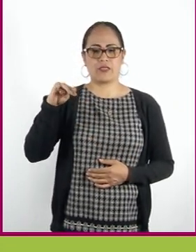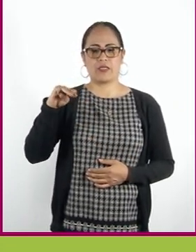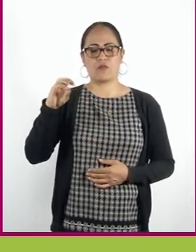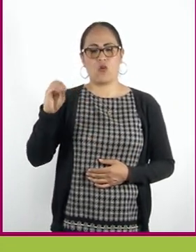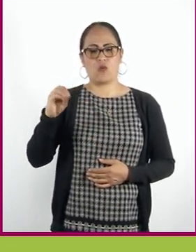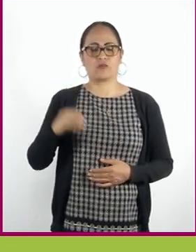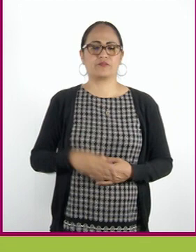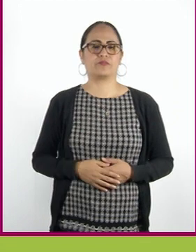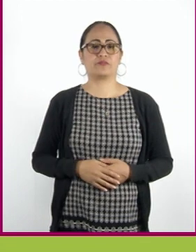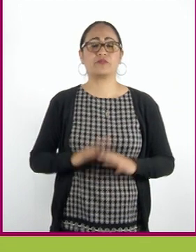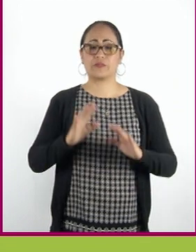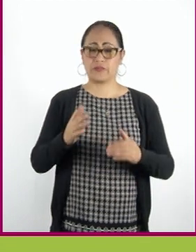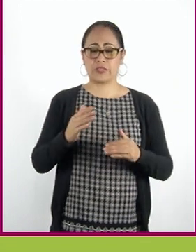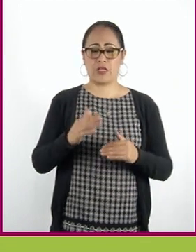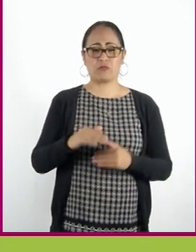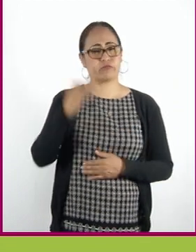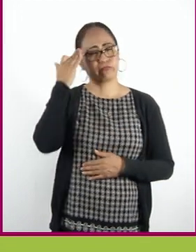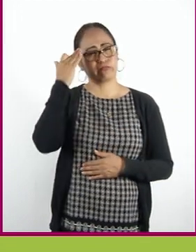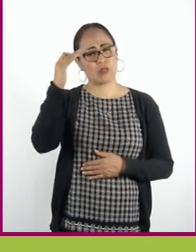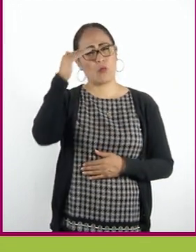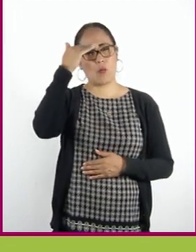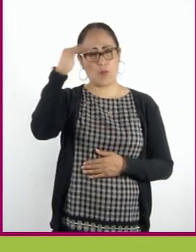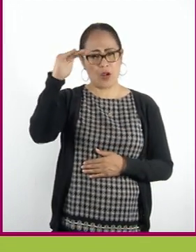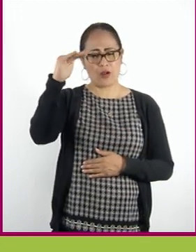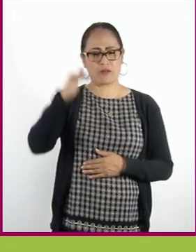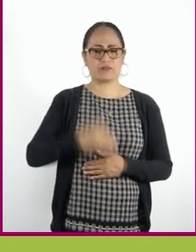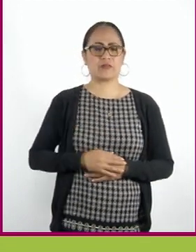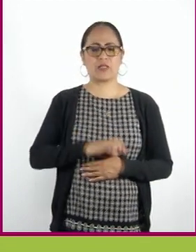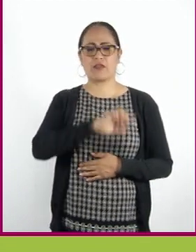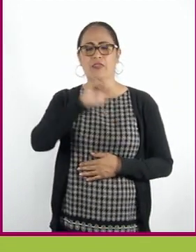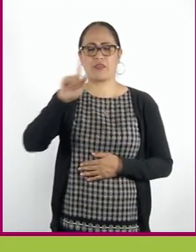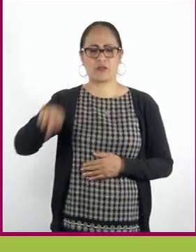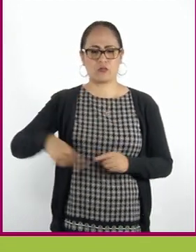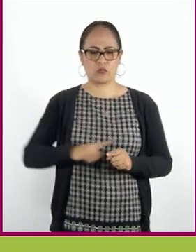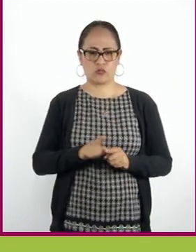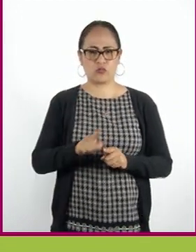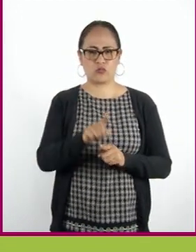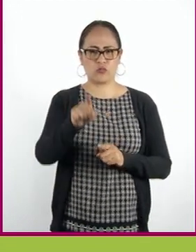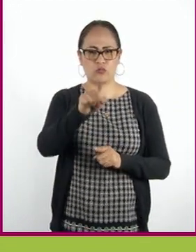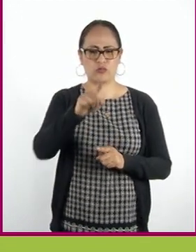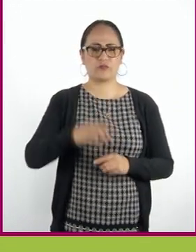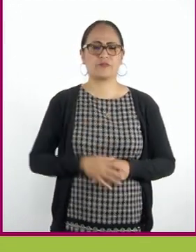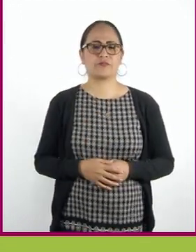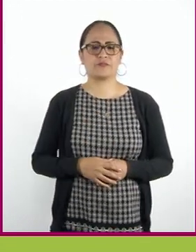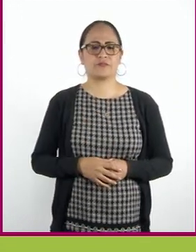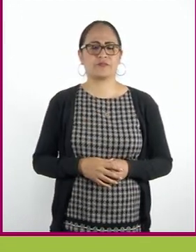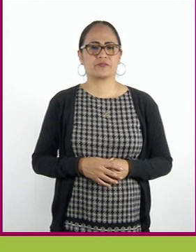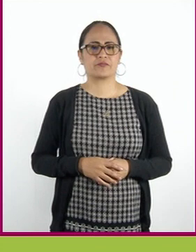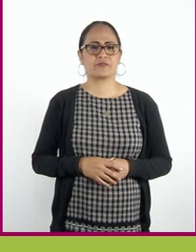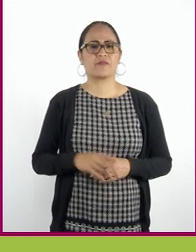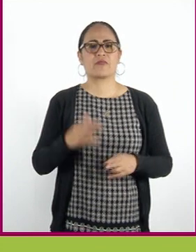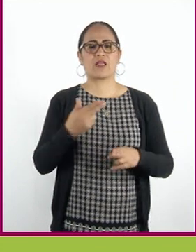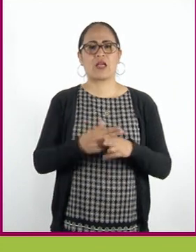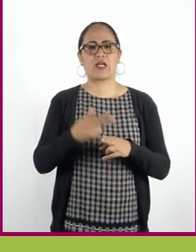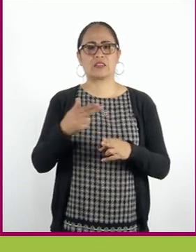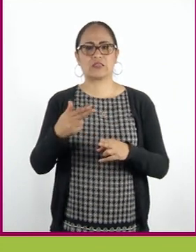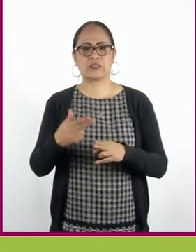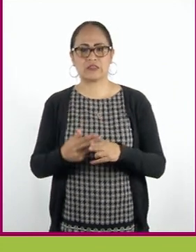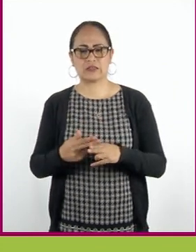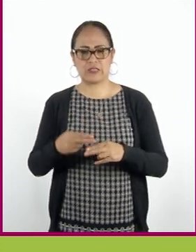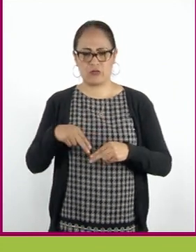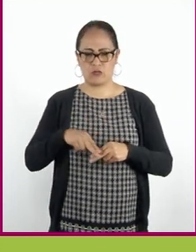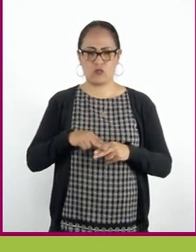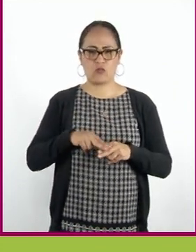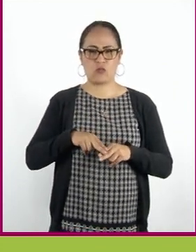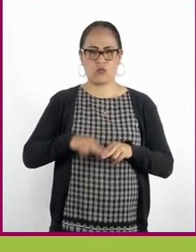madurar, los espermatozoides pasan a los conductos deferentes y seguirán su recorrido hasta las glándulas